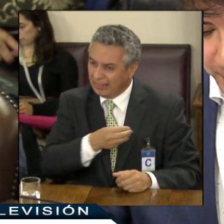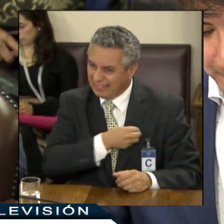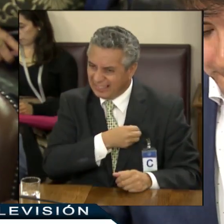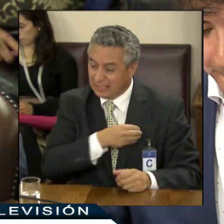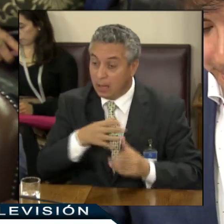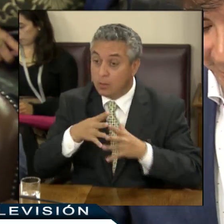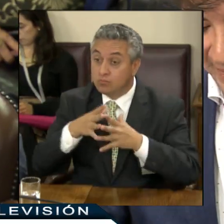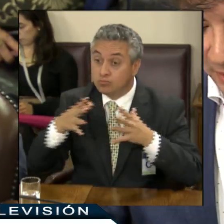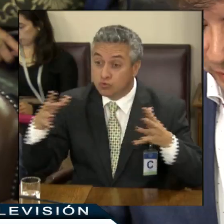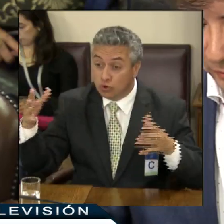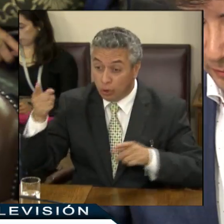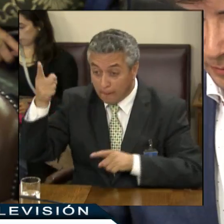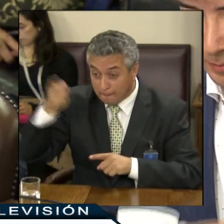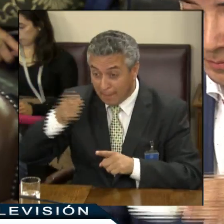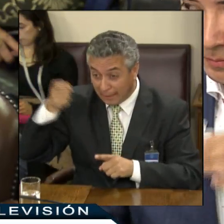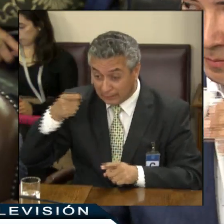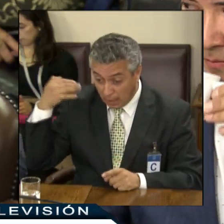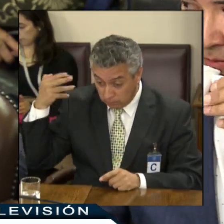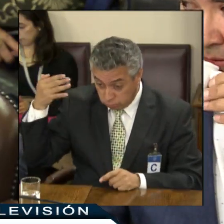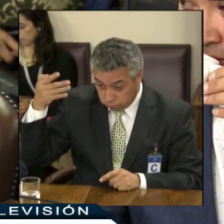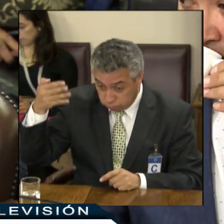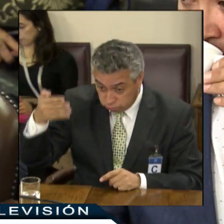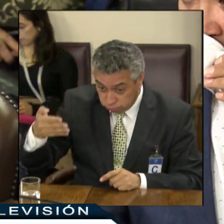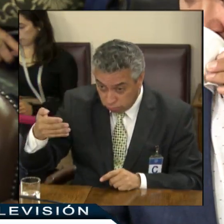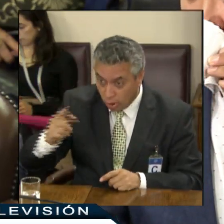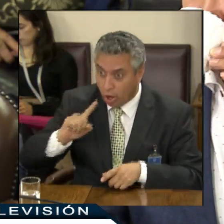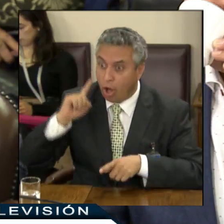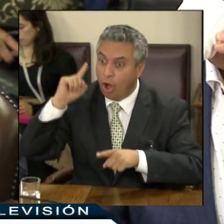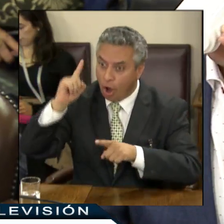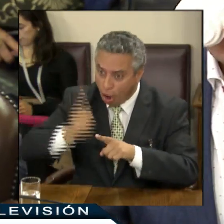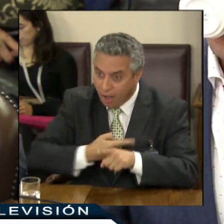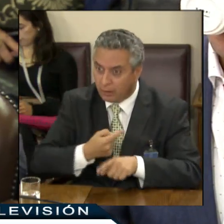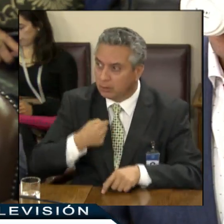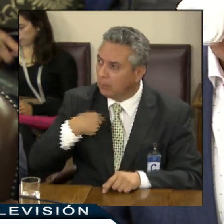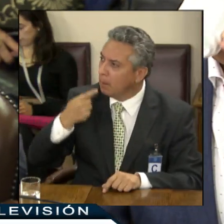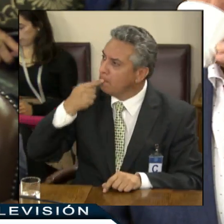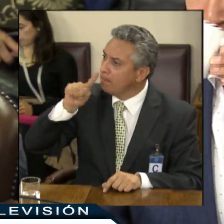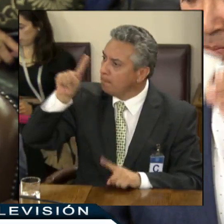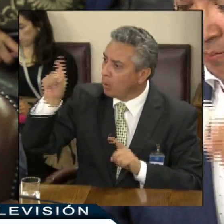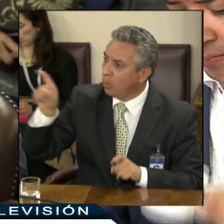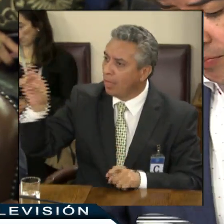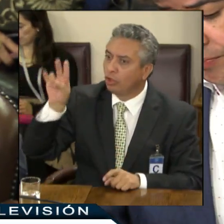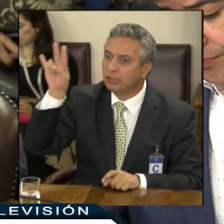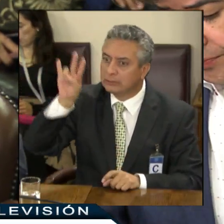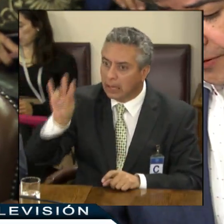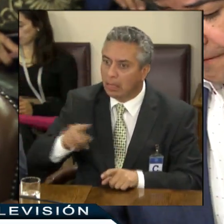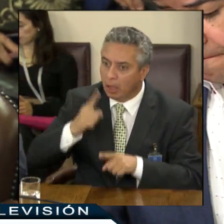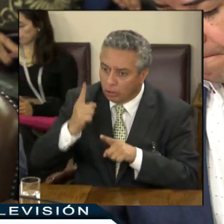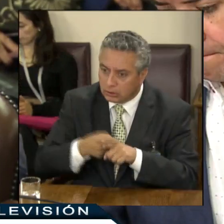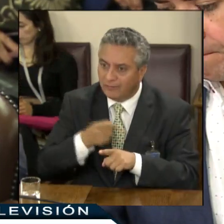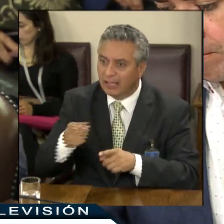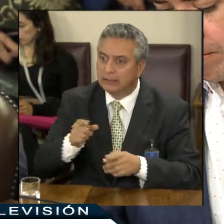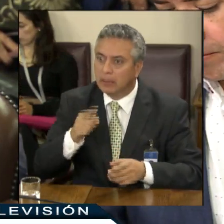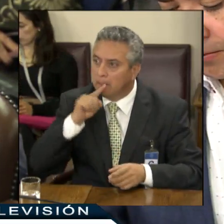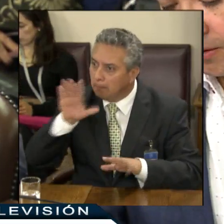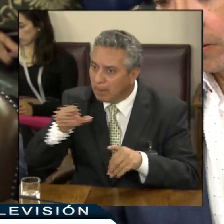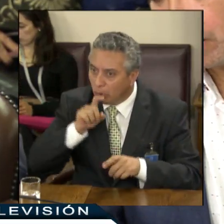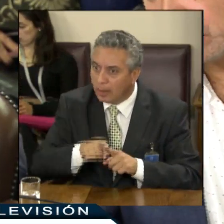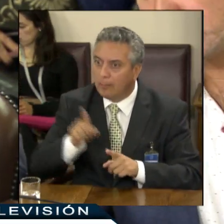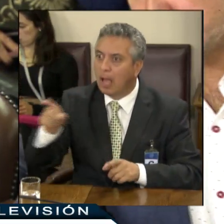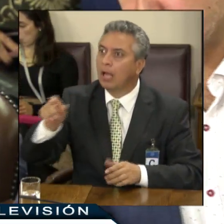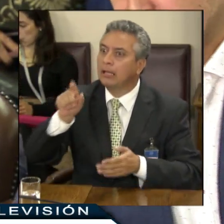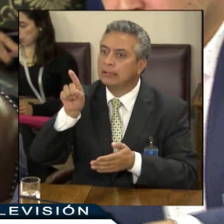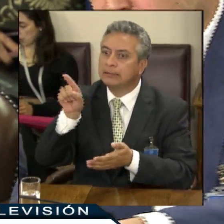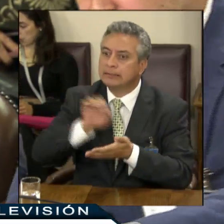meses ver cóm nuevamente estamos preguntándole a cadis que aclare este tema y que la subsecretaría de telecomunicaciones nos